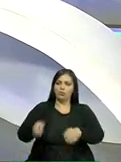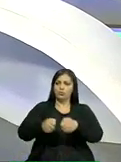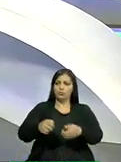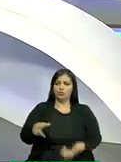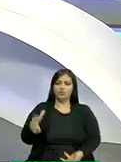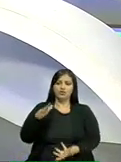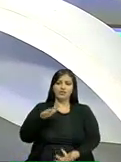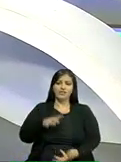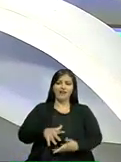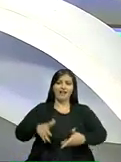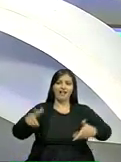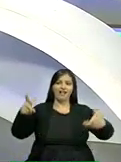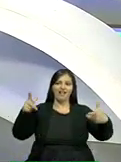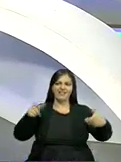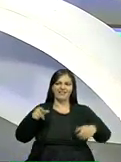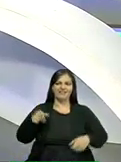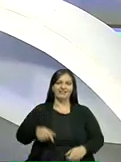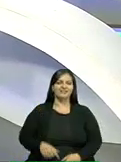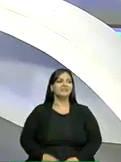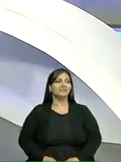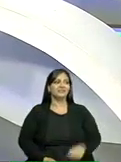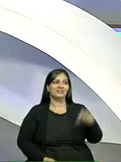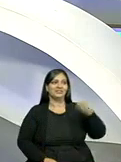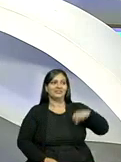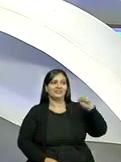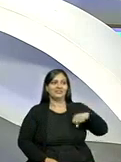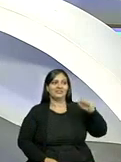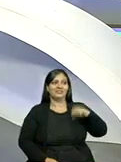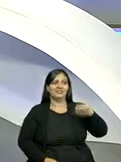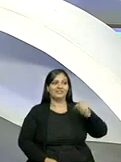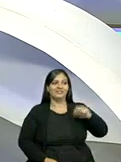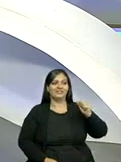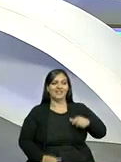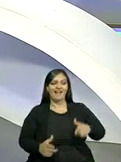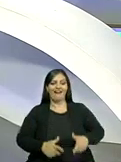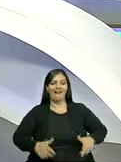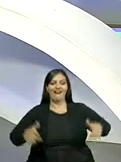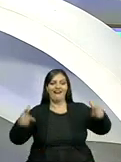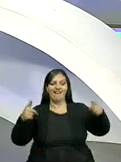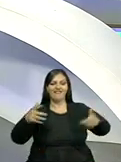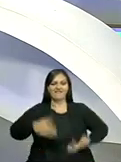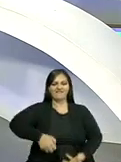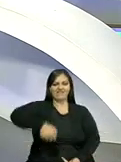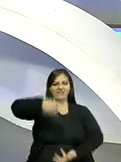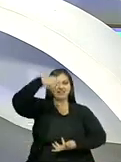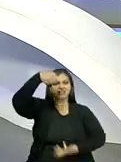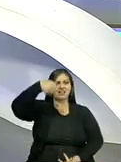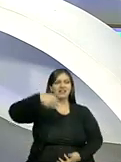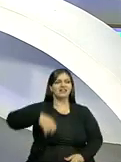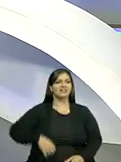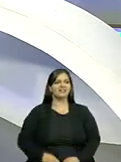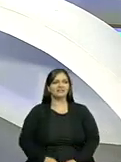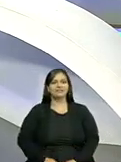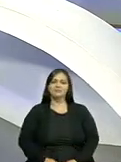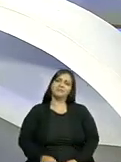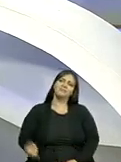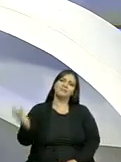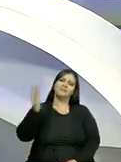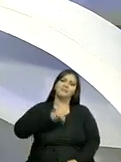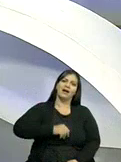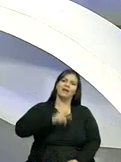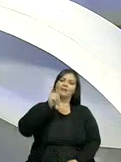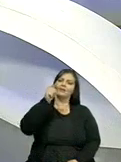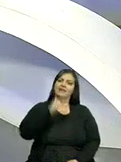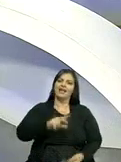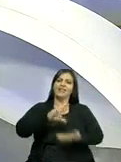en la bombón o no? Sí, ¿no? Ahí nos vamos, ¿verdad? ¿En serio, Felipao? Nos vamos a Ollacachi, al Napo, a